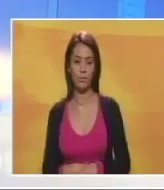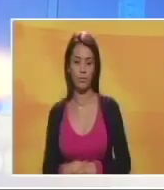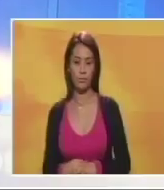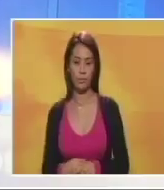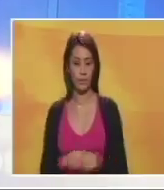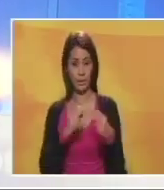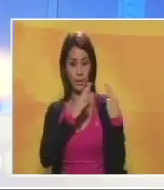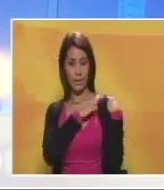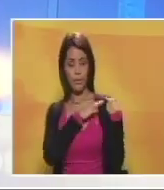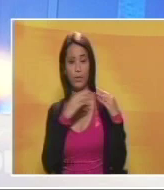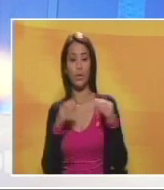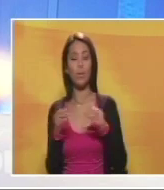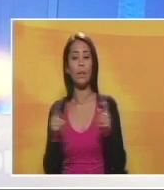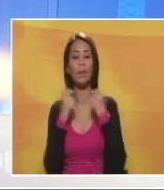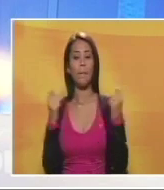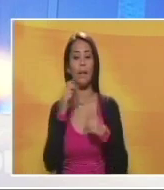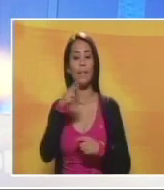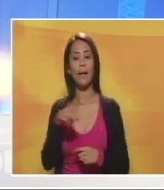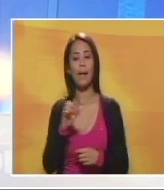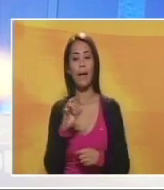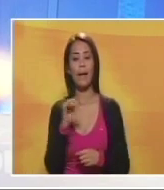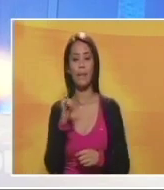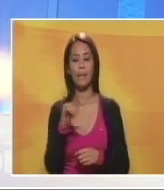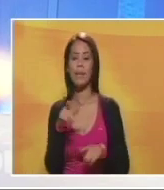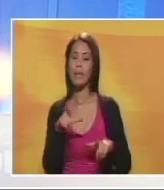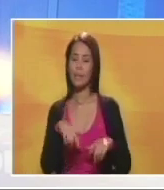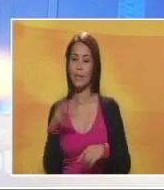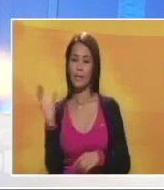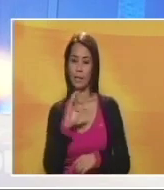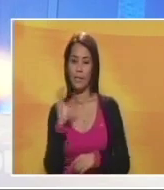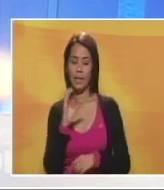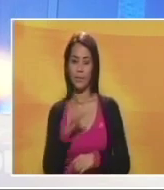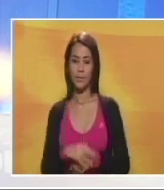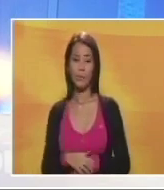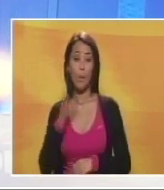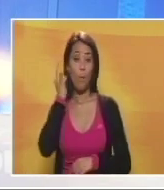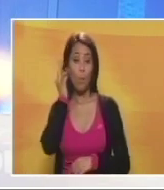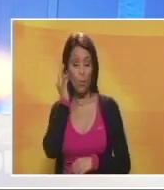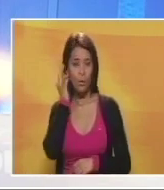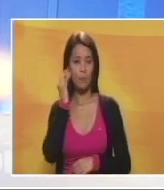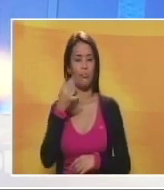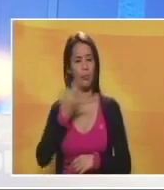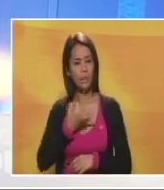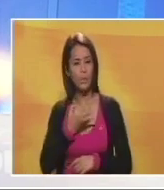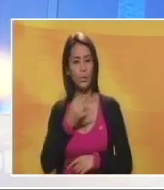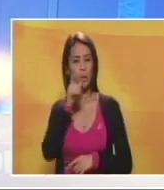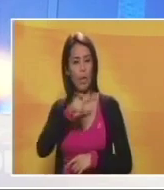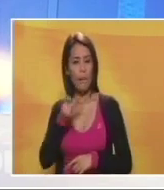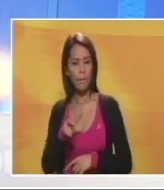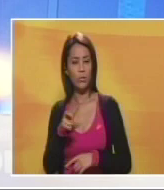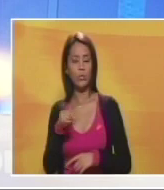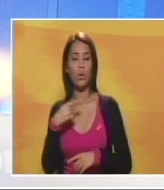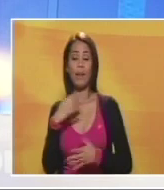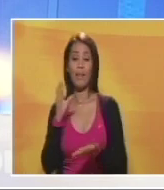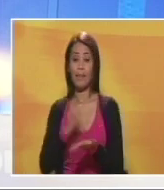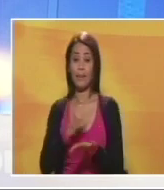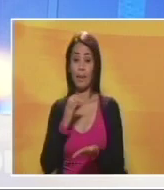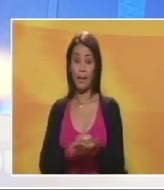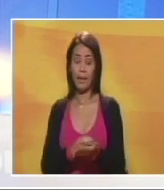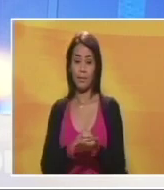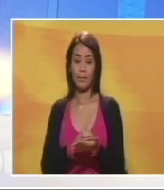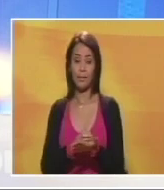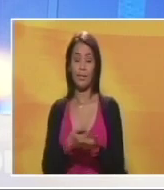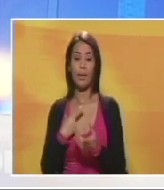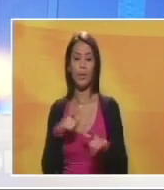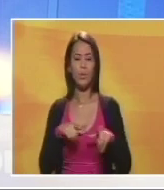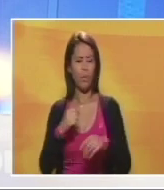La jefa del comando de campaña de Henry Falcón en Distrito Capital, Maribel Castillo, aseguró que los colectivos de Katia fueron notificados previamente de la caminata